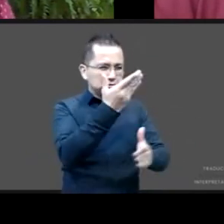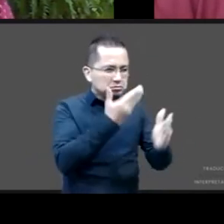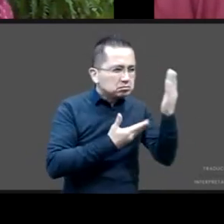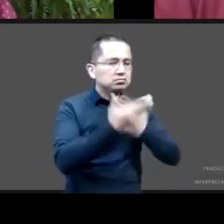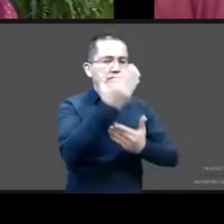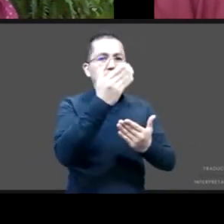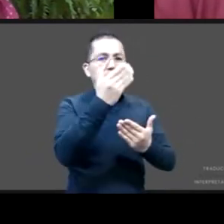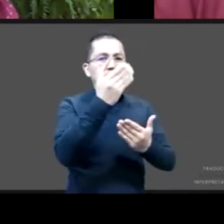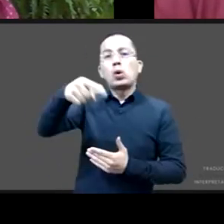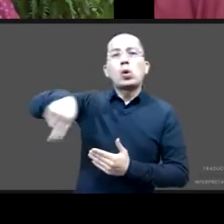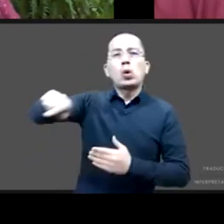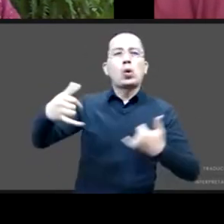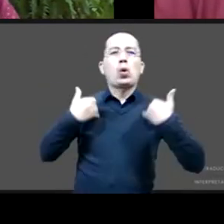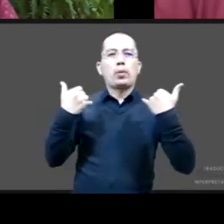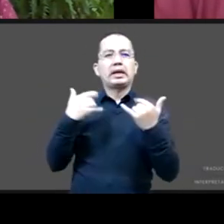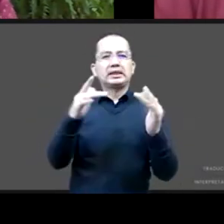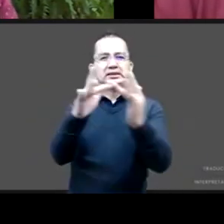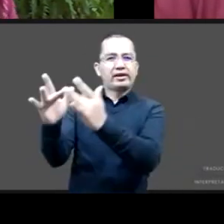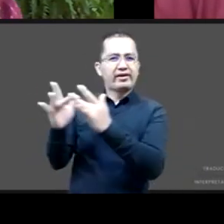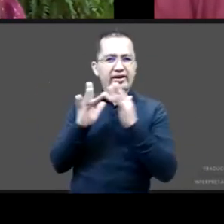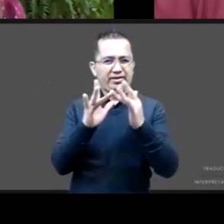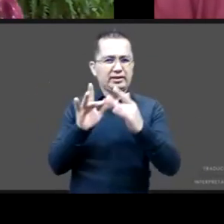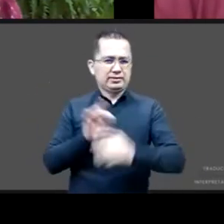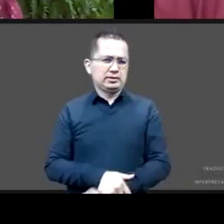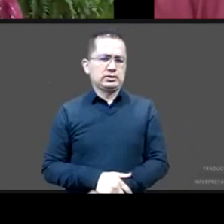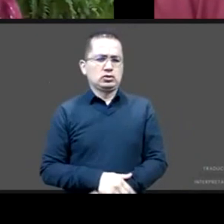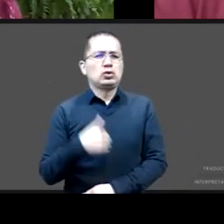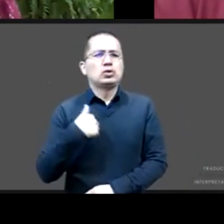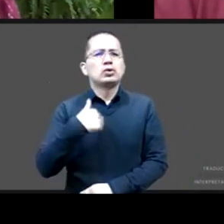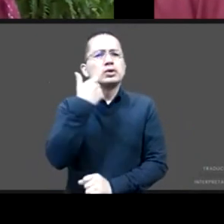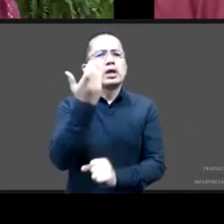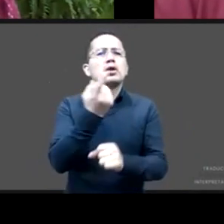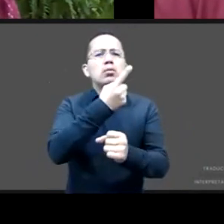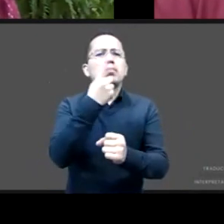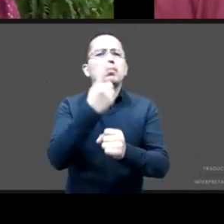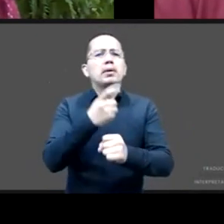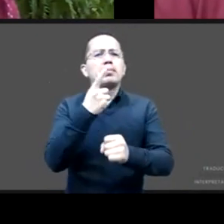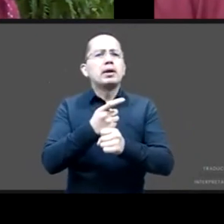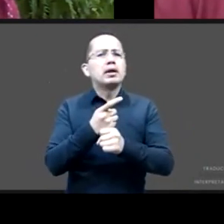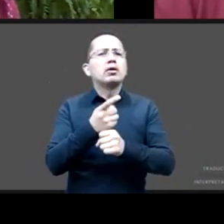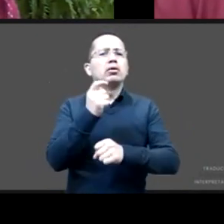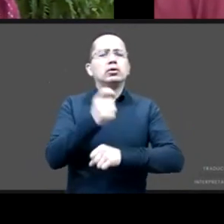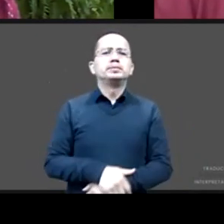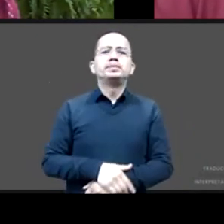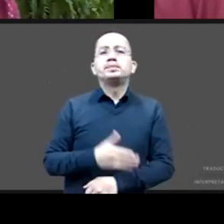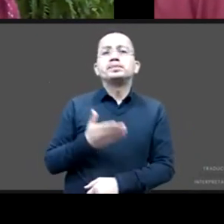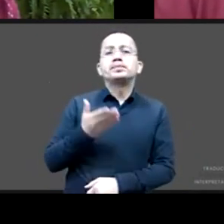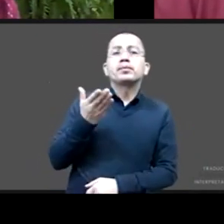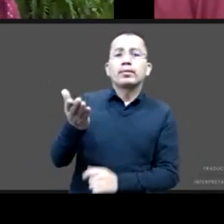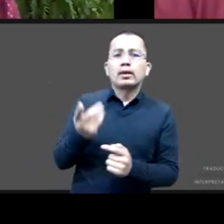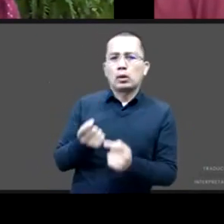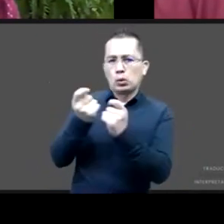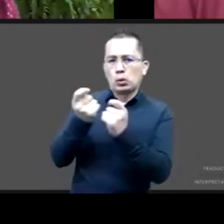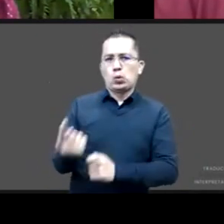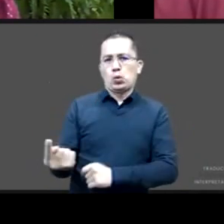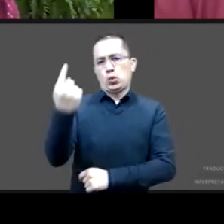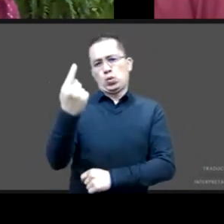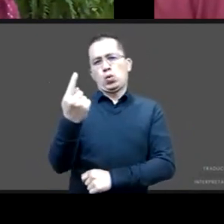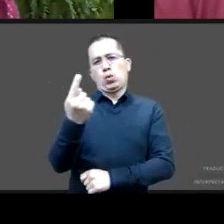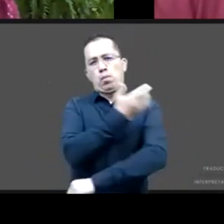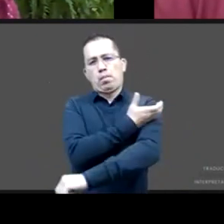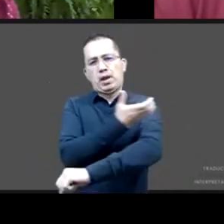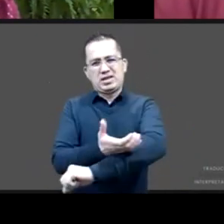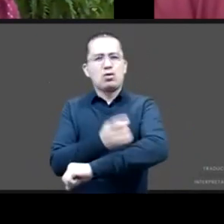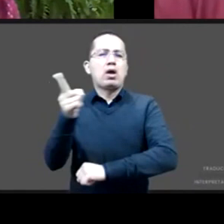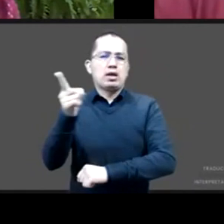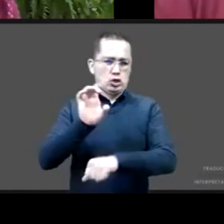darle la palabra a un colega que nos va a compartir experiencias muy interesantes desde Colombia, Oscar Sánchez